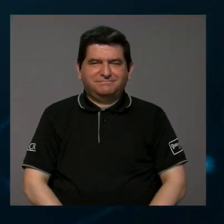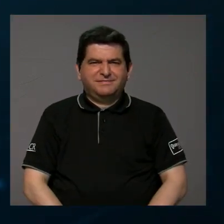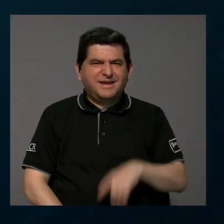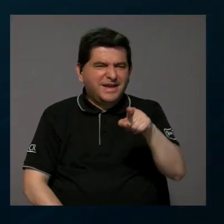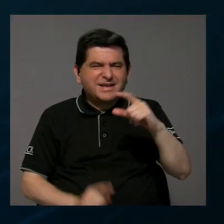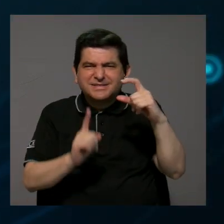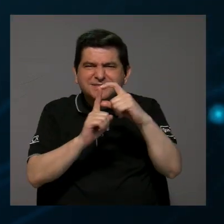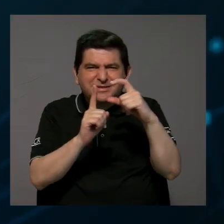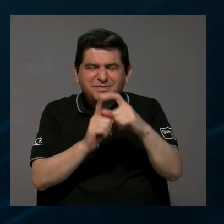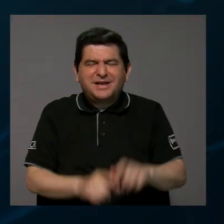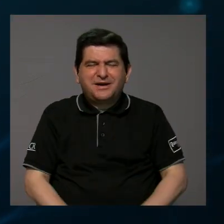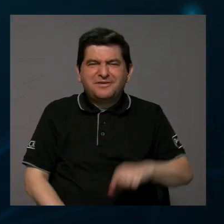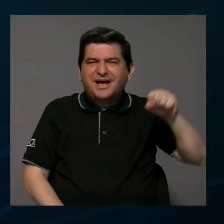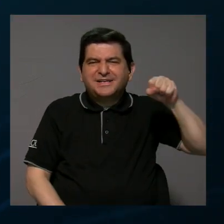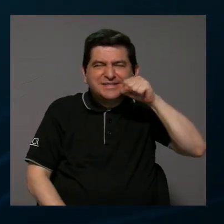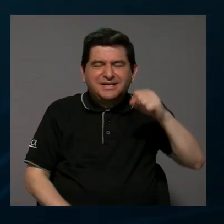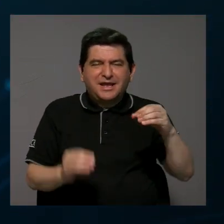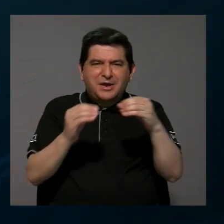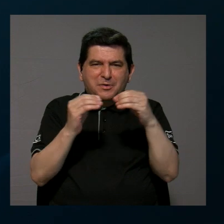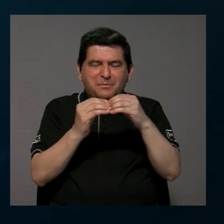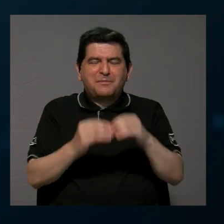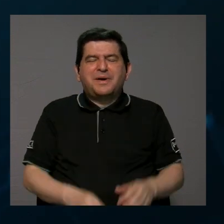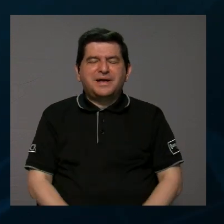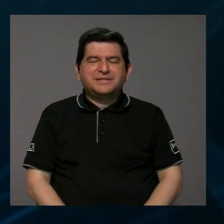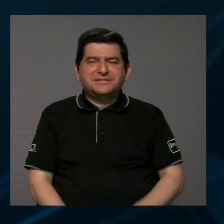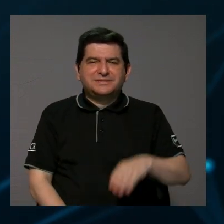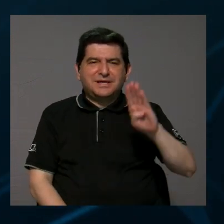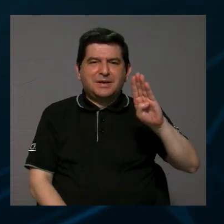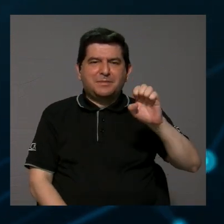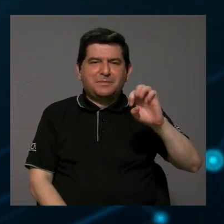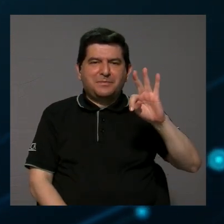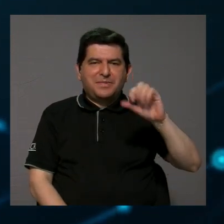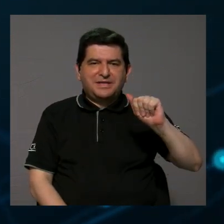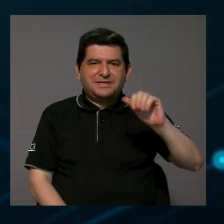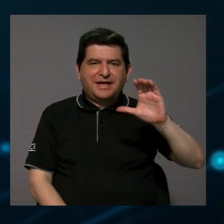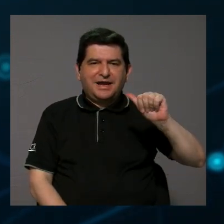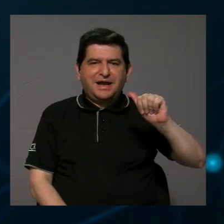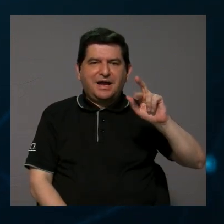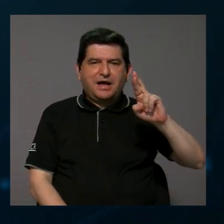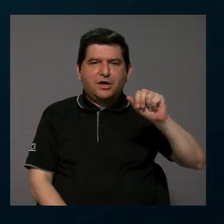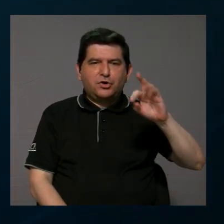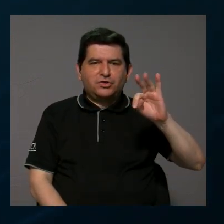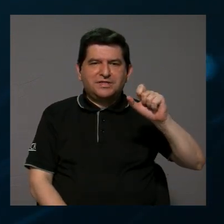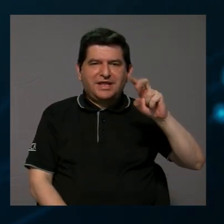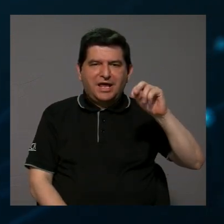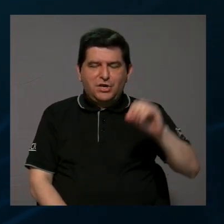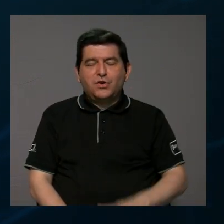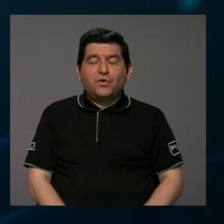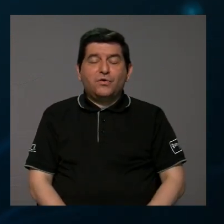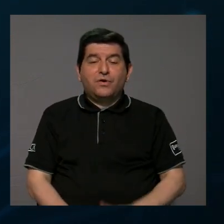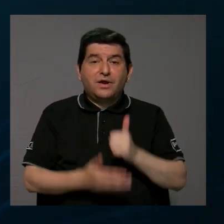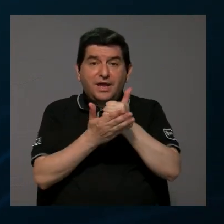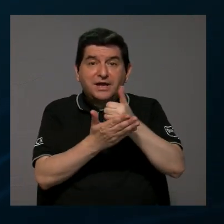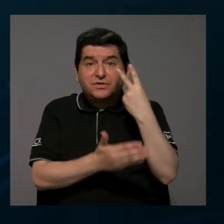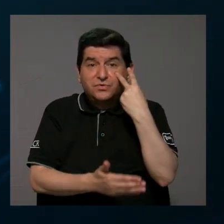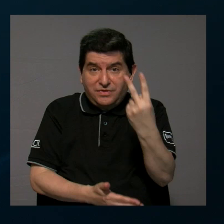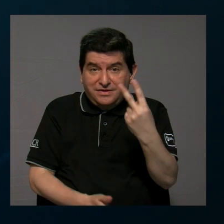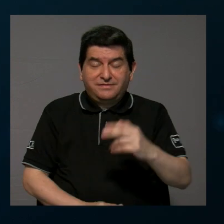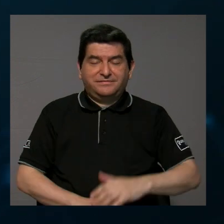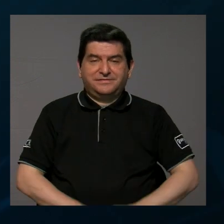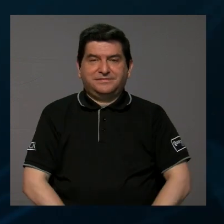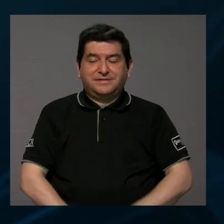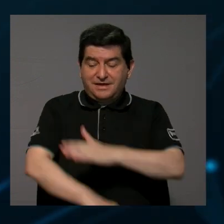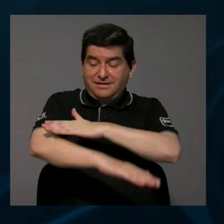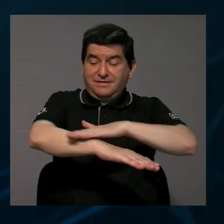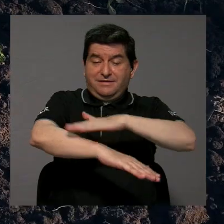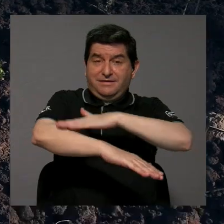La zanahoria es la hortaliza con más betacaroteno, lo cual la convierte en una gran aliada de la vista, la salud de la piel y las mucosas.